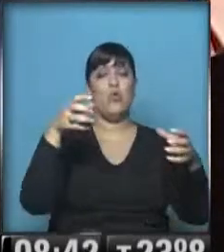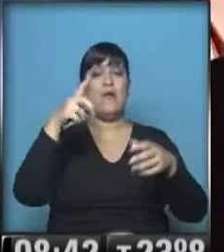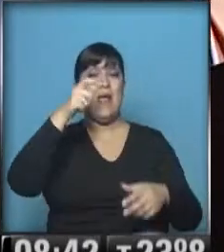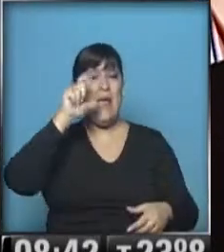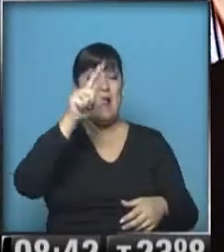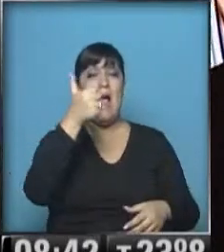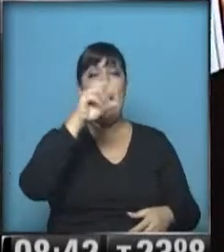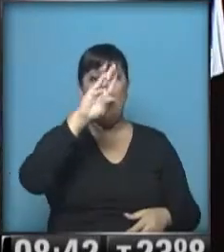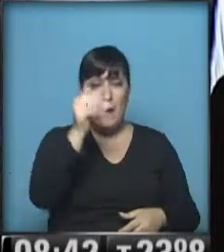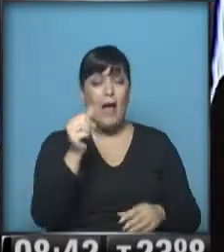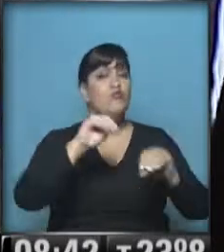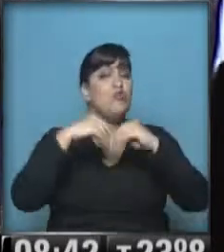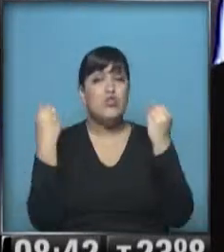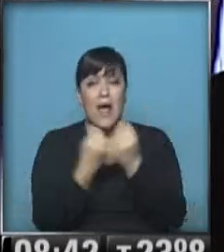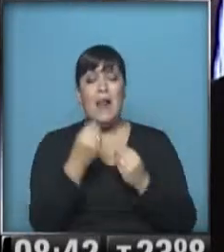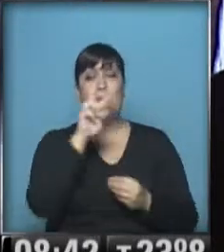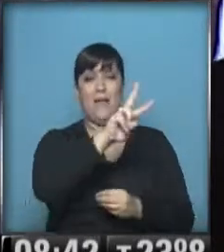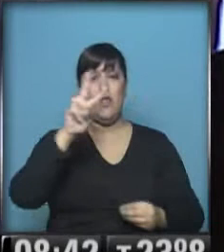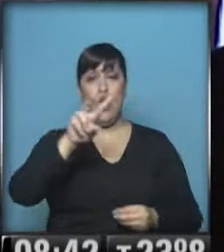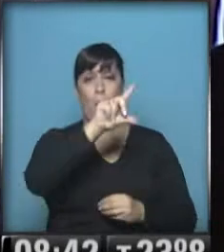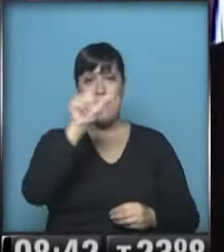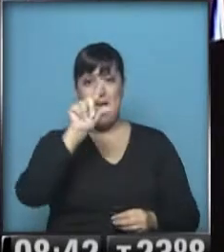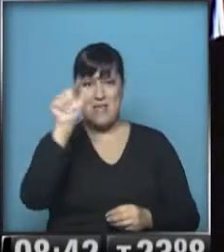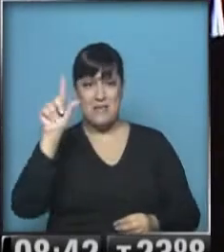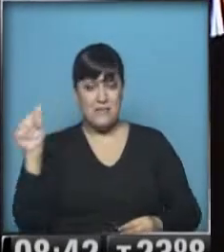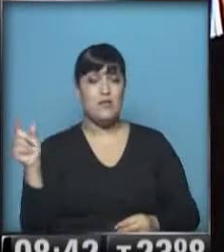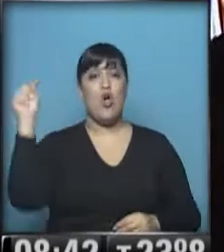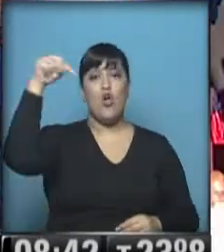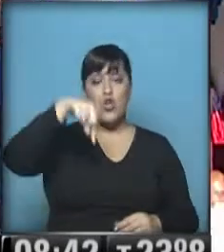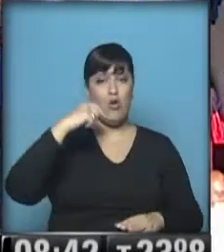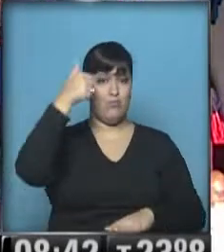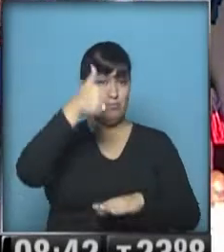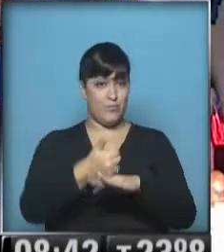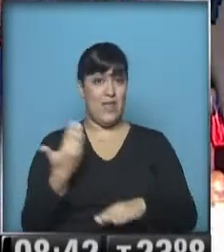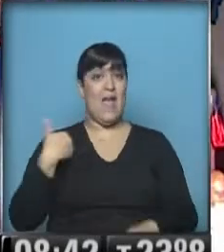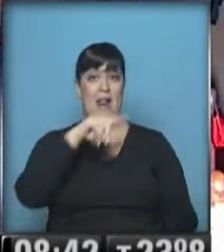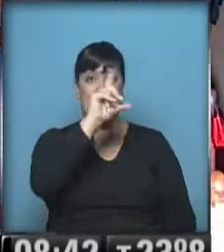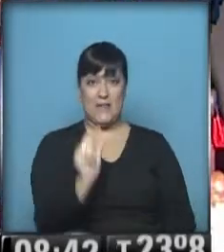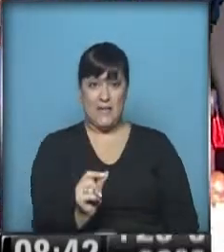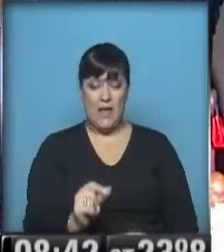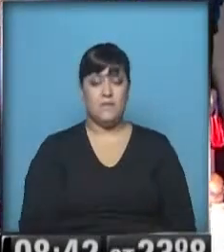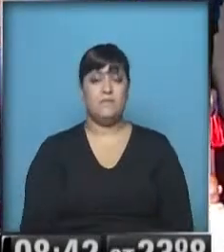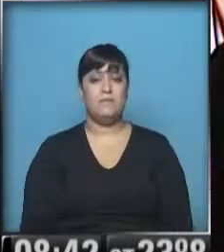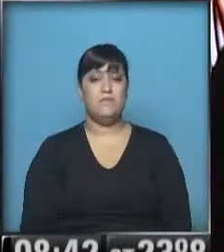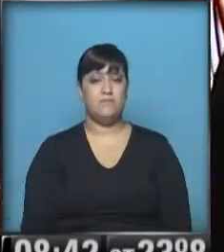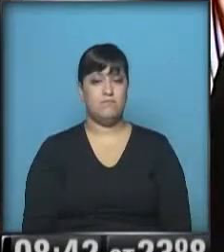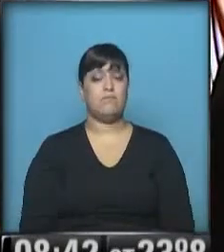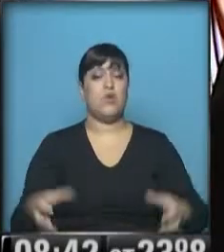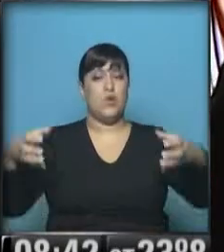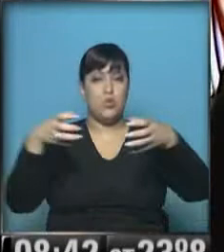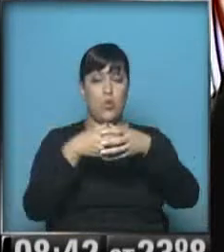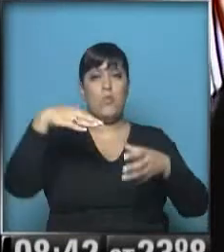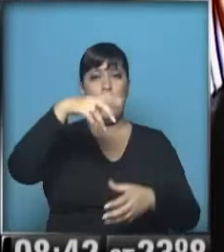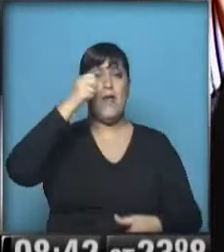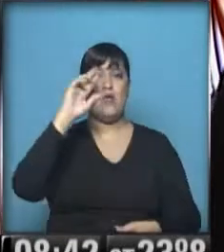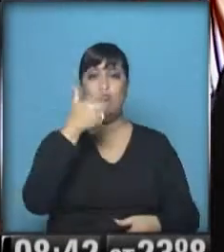22 estados. Y hoy estamos aquí en Argentina, en Mercosur. Ese es nuestro